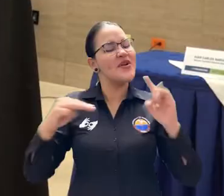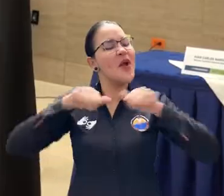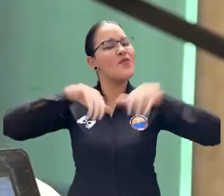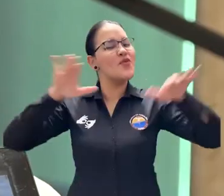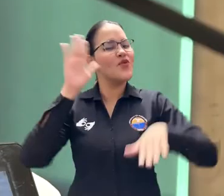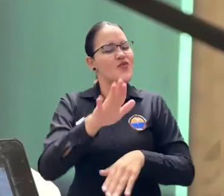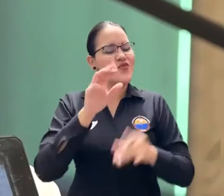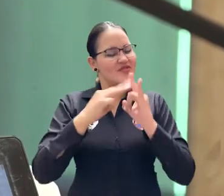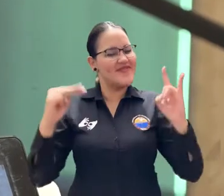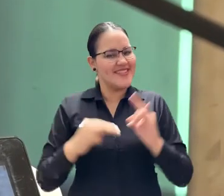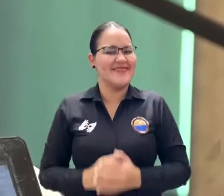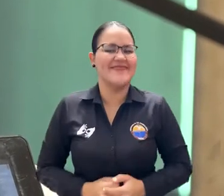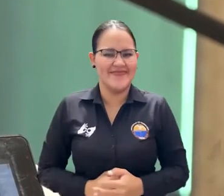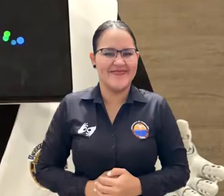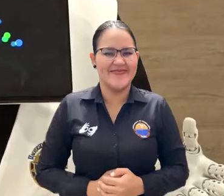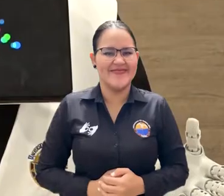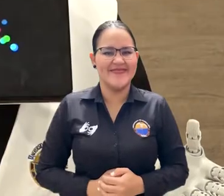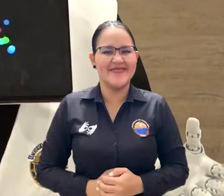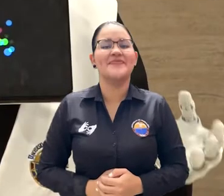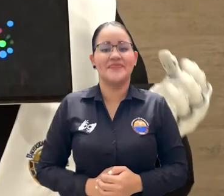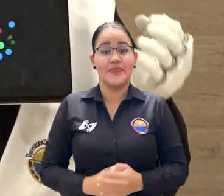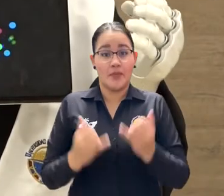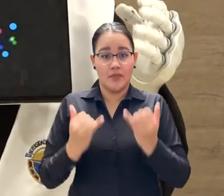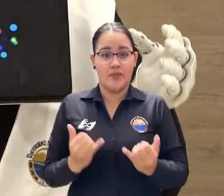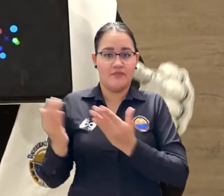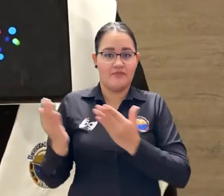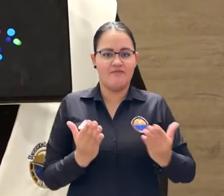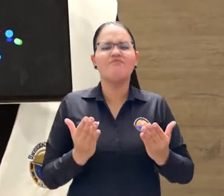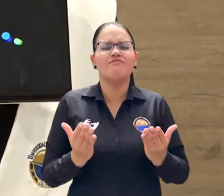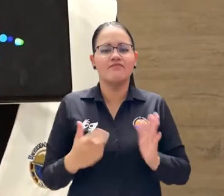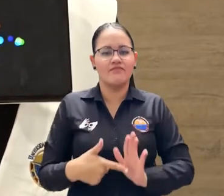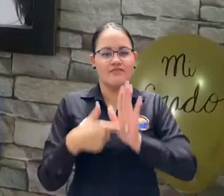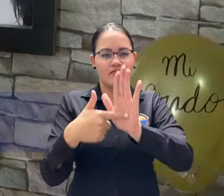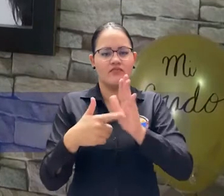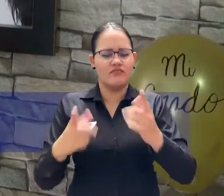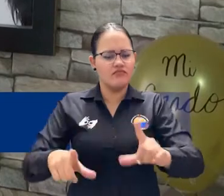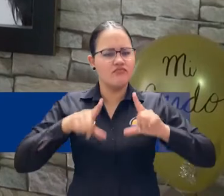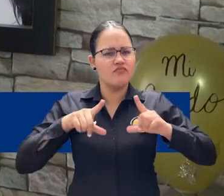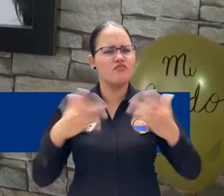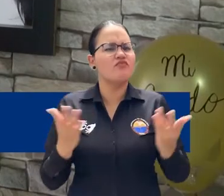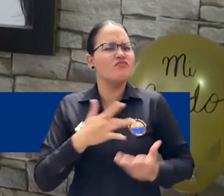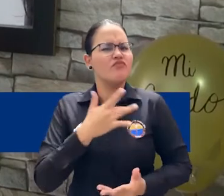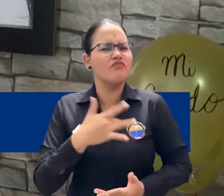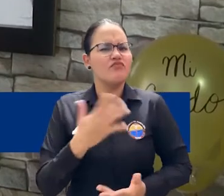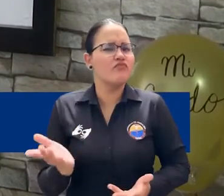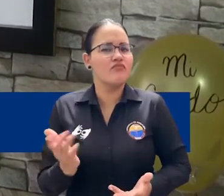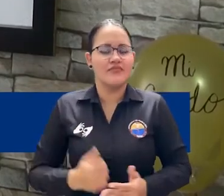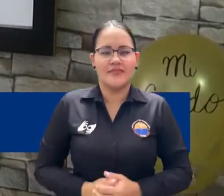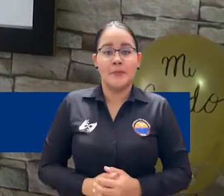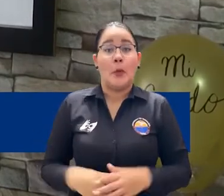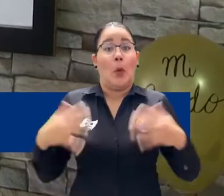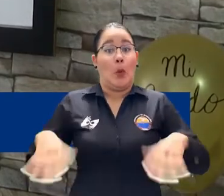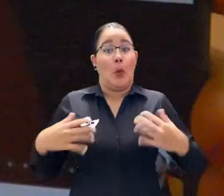Amigo, cuéntanos, ¿cómo es vivir tu graduación mediante una ceremonia virtual? Me parece algo muy innovador por parte de la